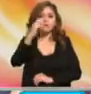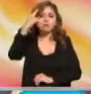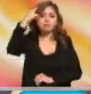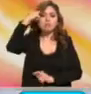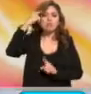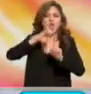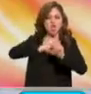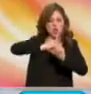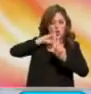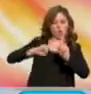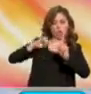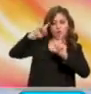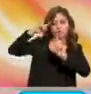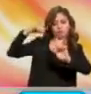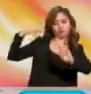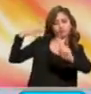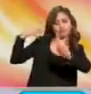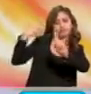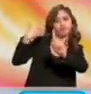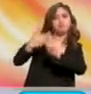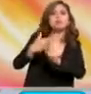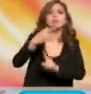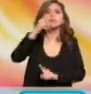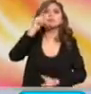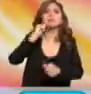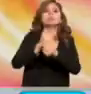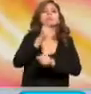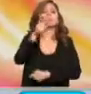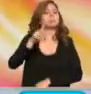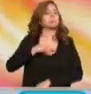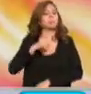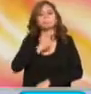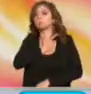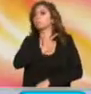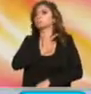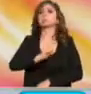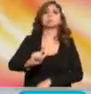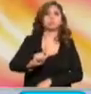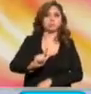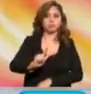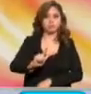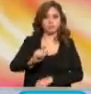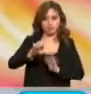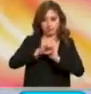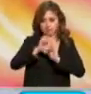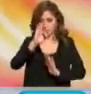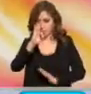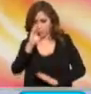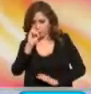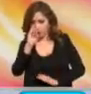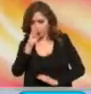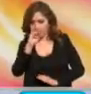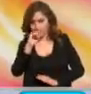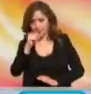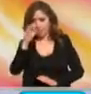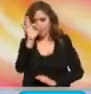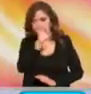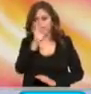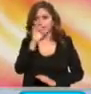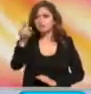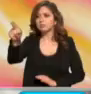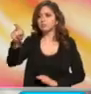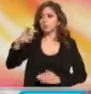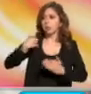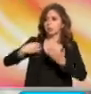dirías? Podríamos decir que sí, ¿no? Ok. Es una proyección en algo distinto a lo que sucedió. Todo el mundo cree que la fobia tiene que ver con una